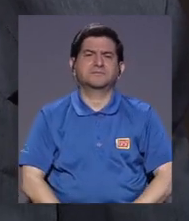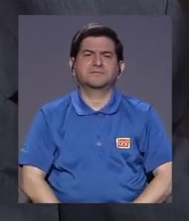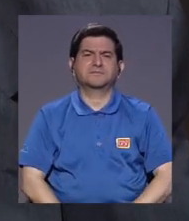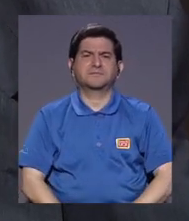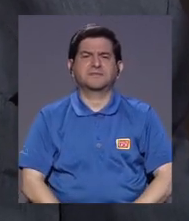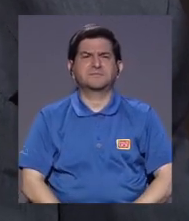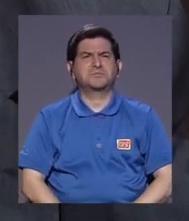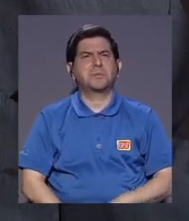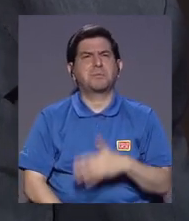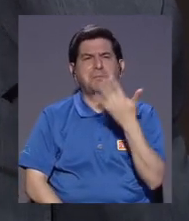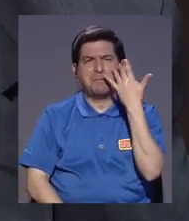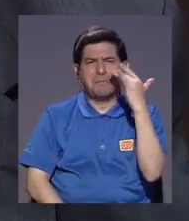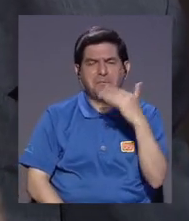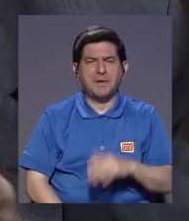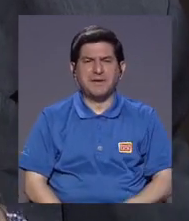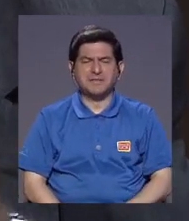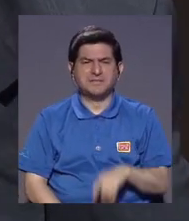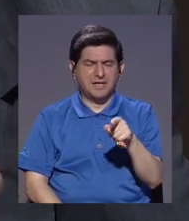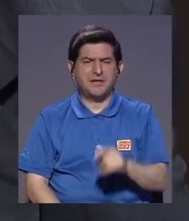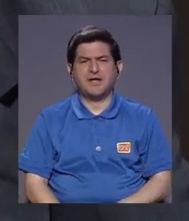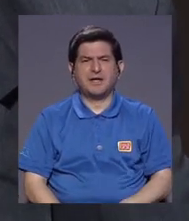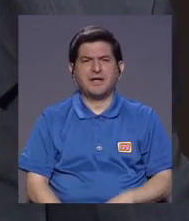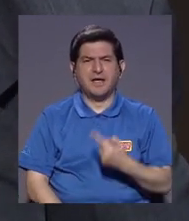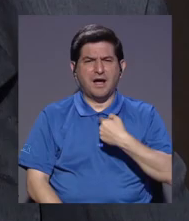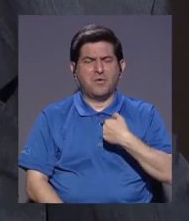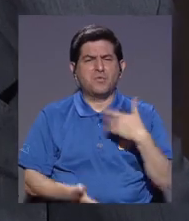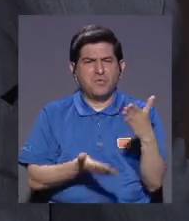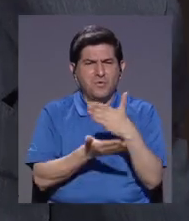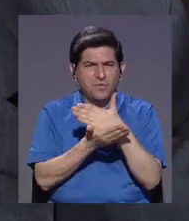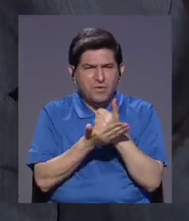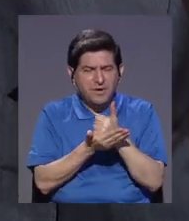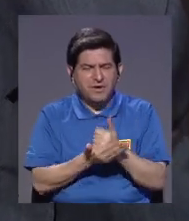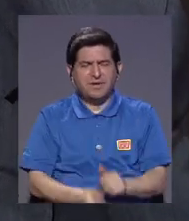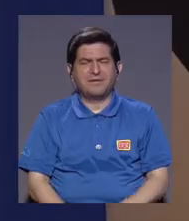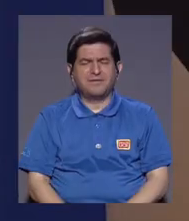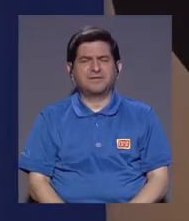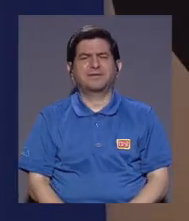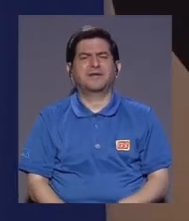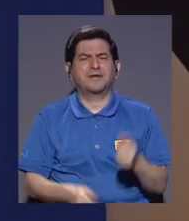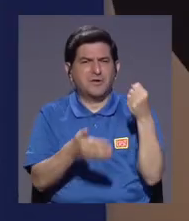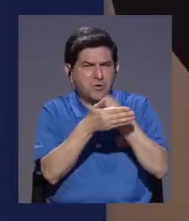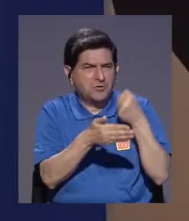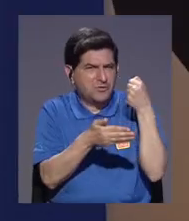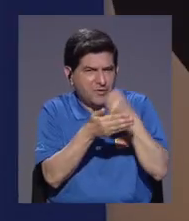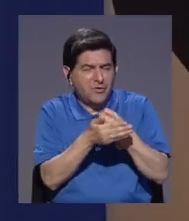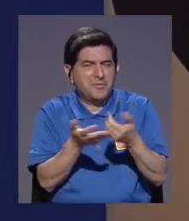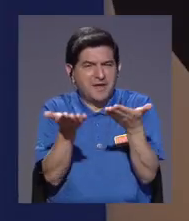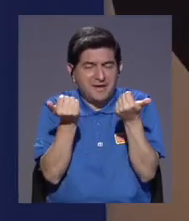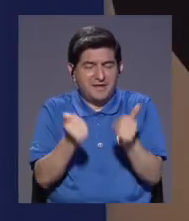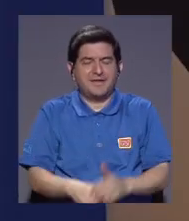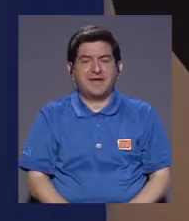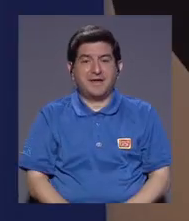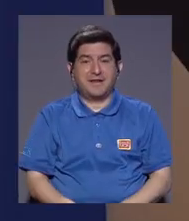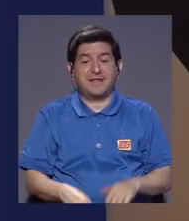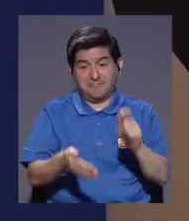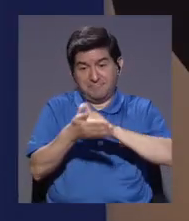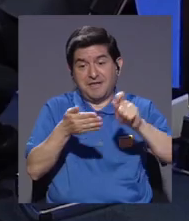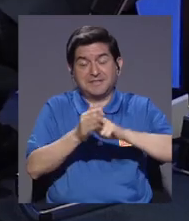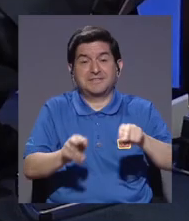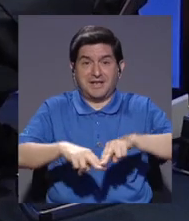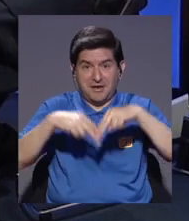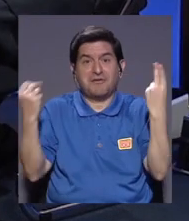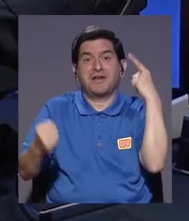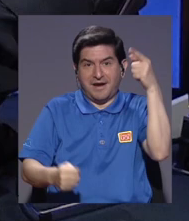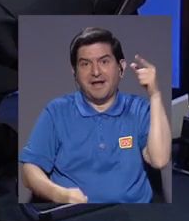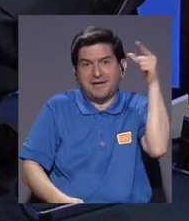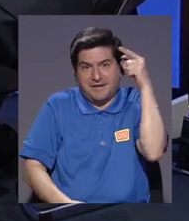de algo así como capto que le gusta agarrar los datos a uno también que escribe por supuesto en el periódico la nación no puede escribir en